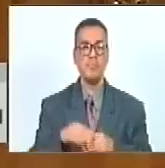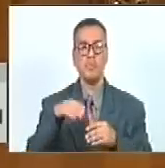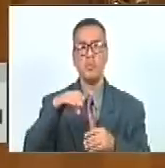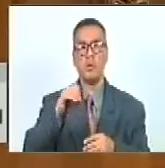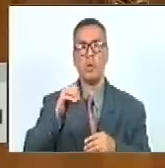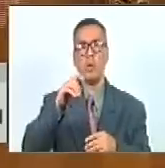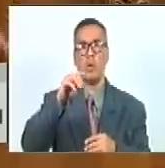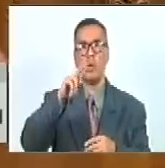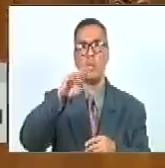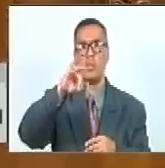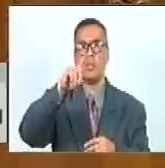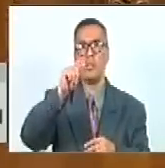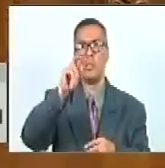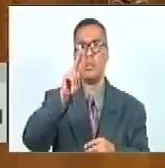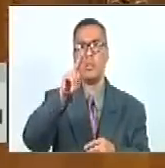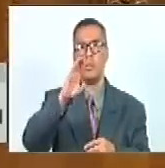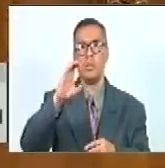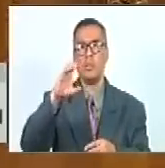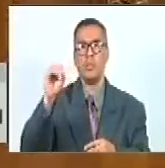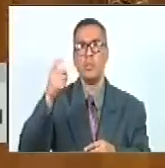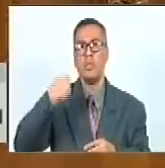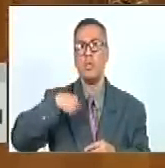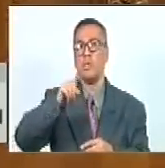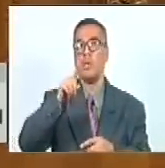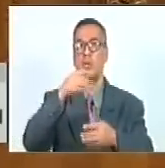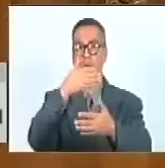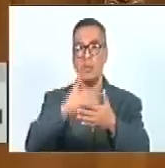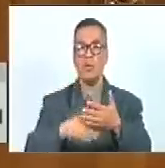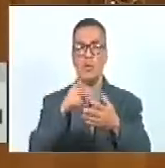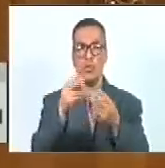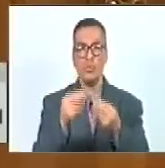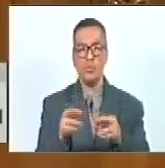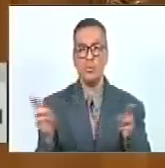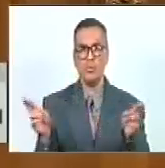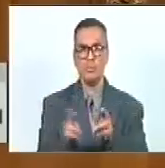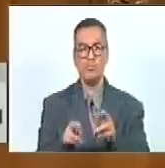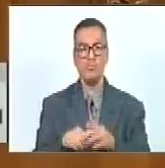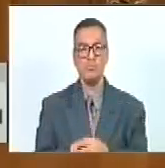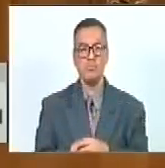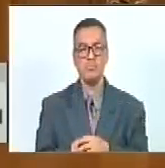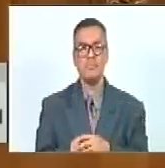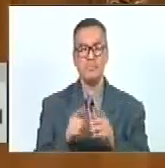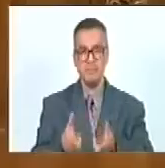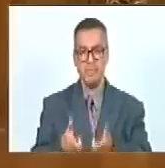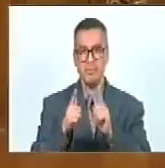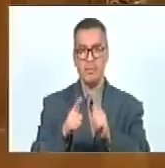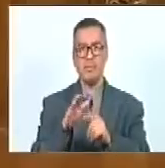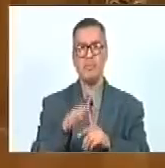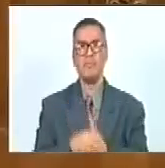de Orituco. Y tengo uno aquí que es muy breve.